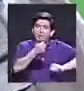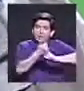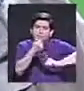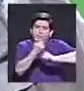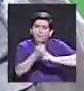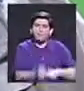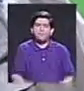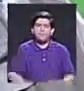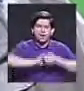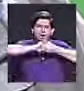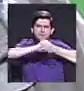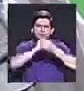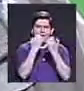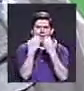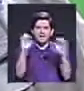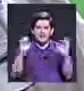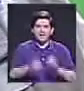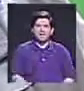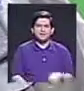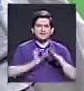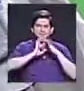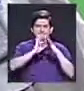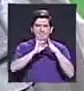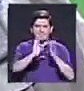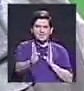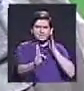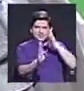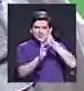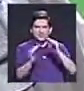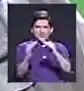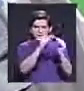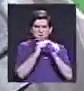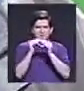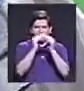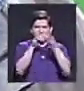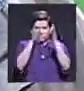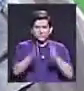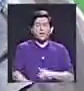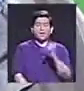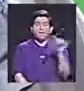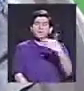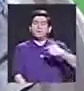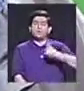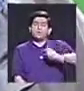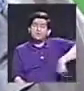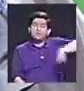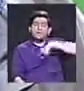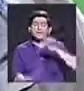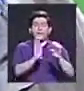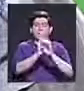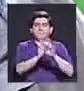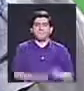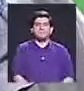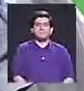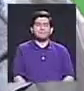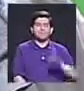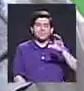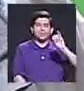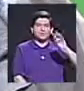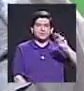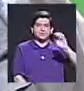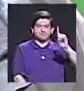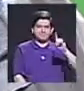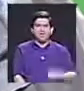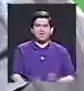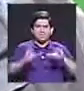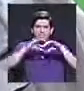como aliados estratégicos para hacer esta relación más directa con la ciudadanía. También tenemos, por ejemplo, la CIMAD, que es